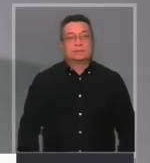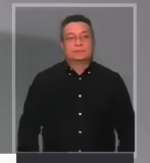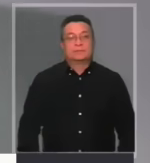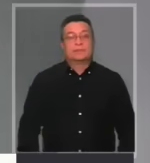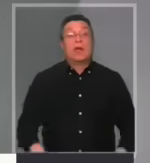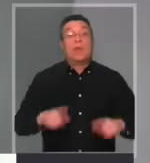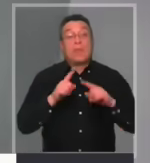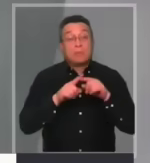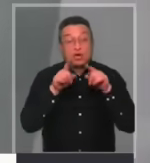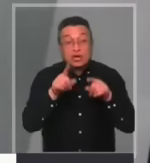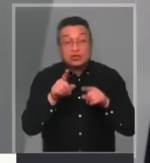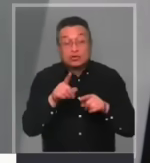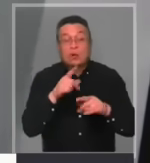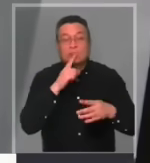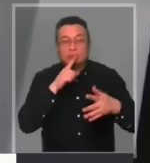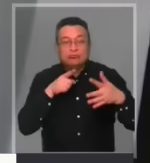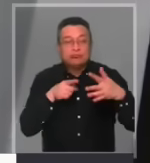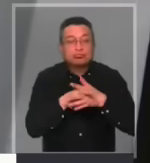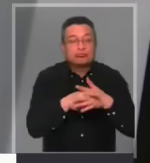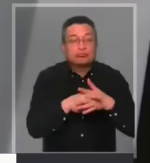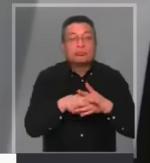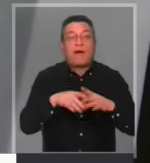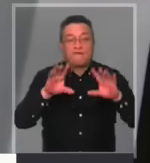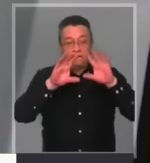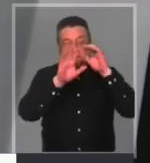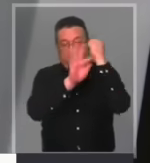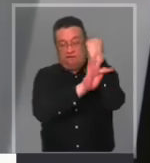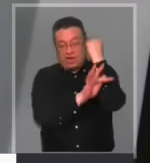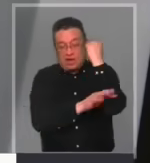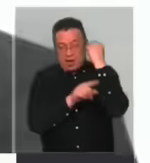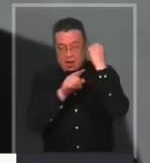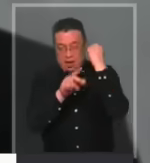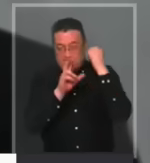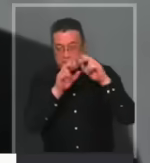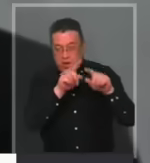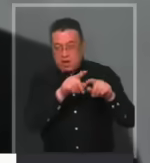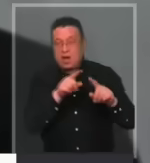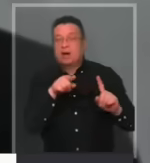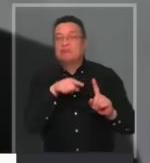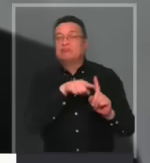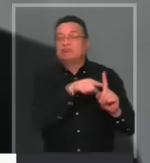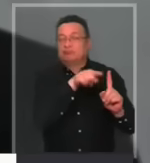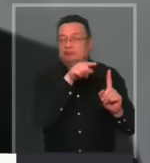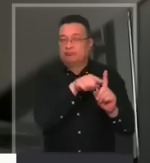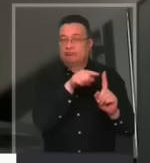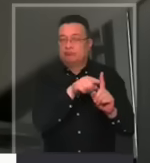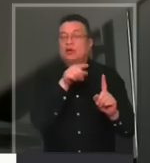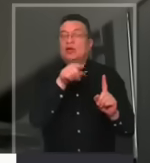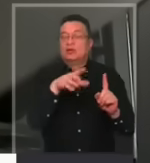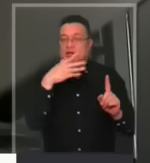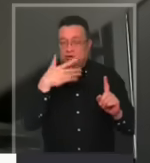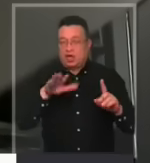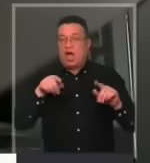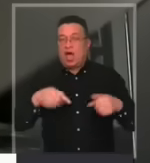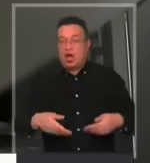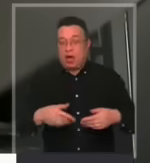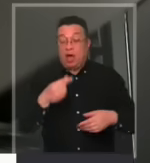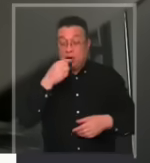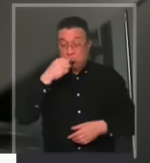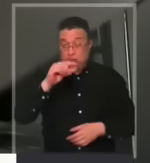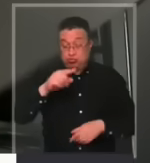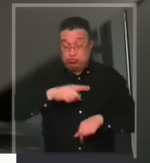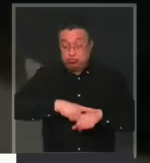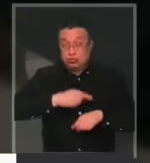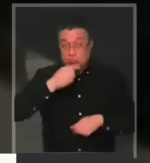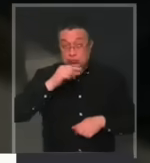Por esa presunta filtración, la Fiscalía ya está investigando penalmente al fiscal regional Carlos Palma, pero es relevante decir que en las próximas horas, por el